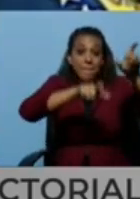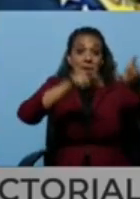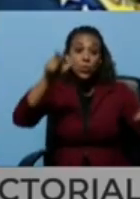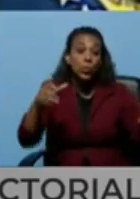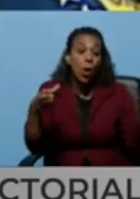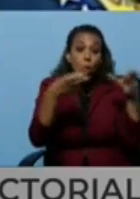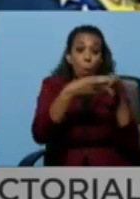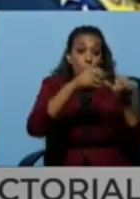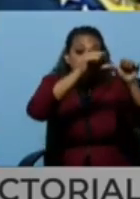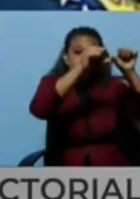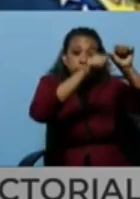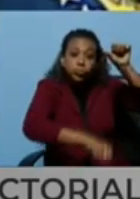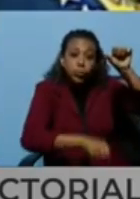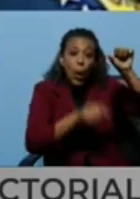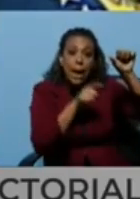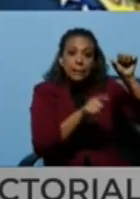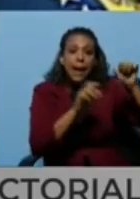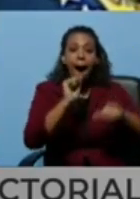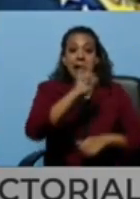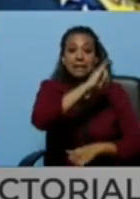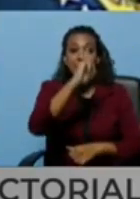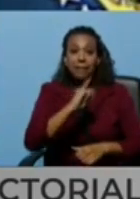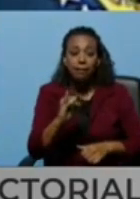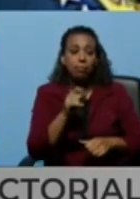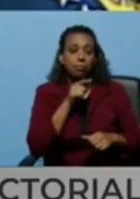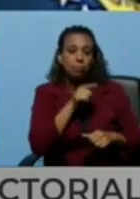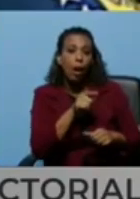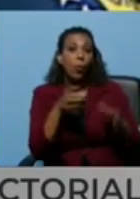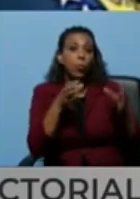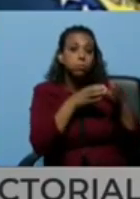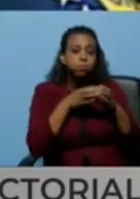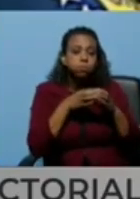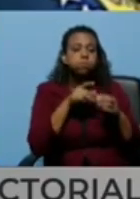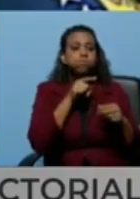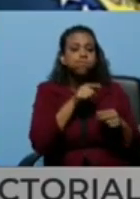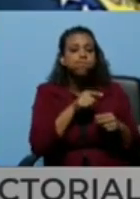que forman parte de ese grupo, forman parte